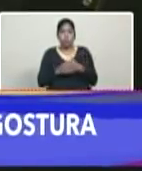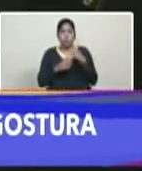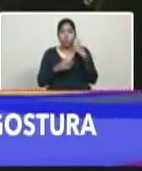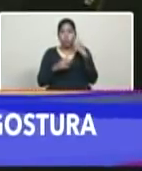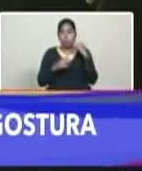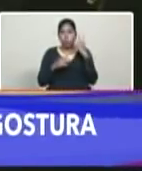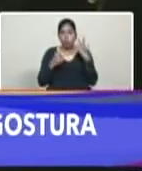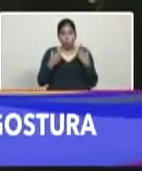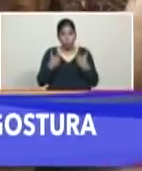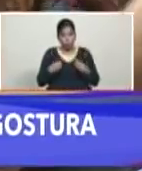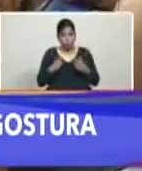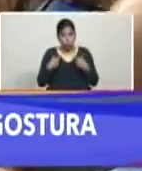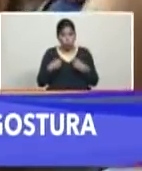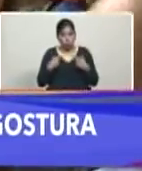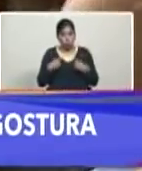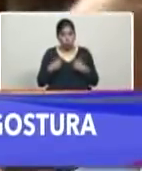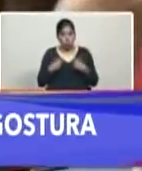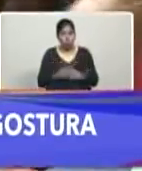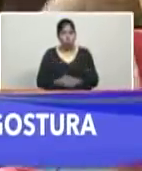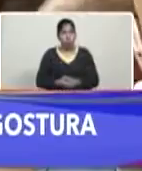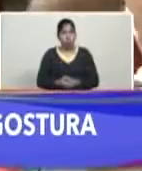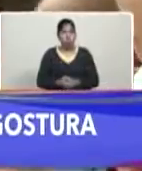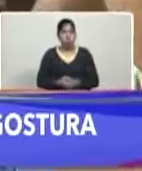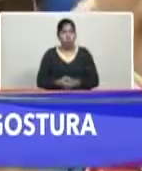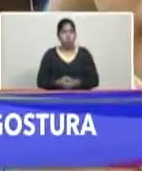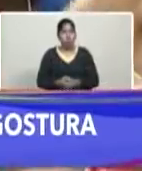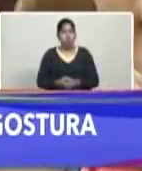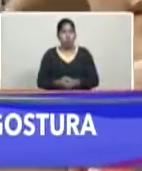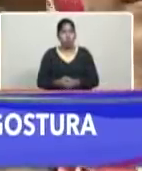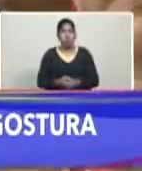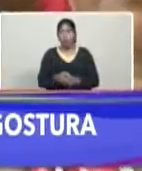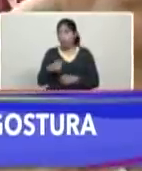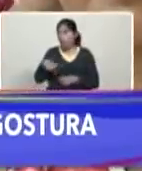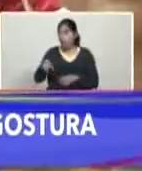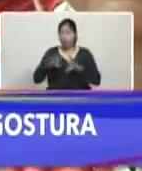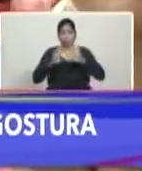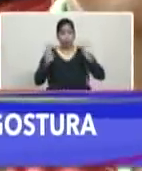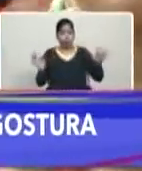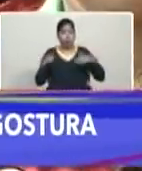Aristóbulo Isturriz, compañeros ministros,